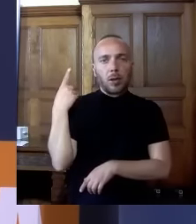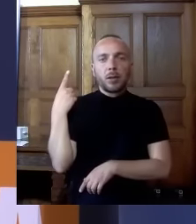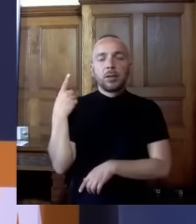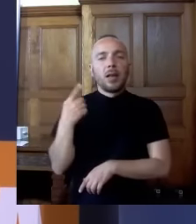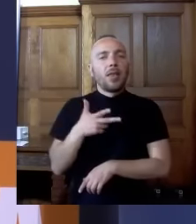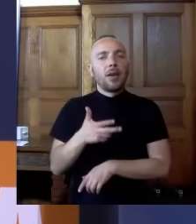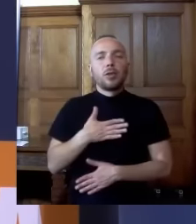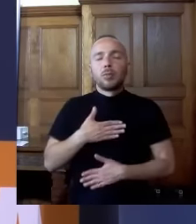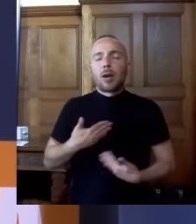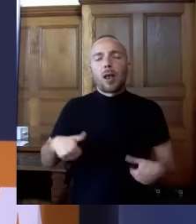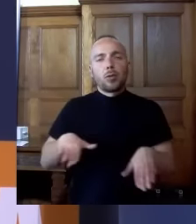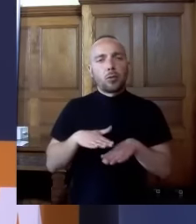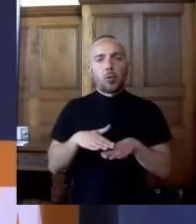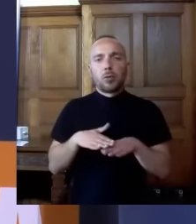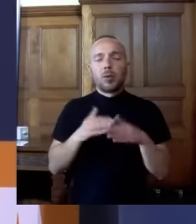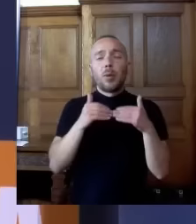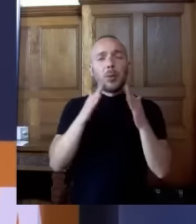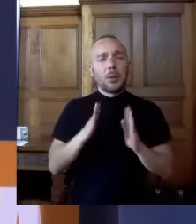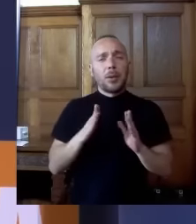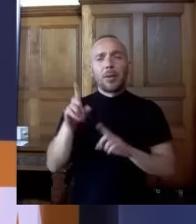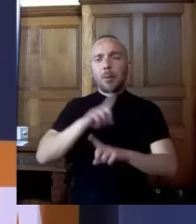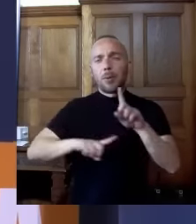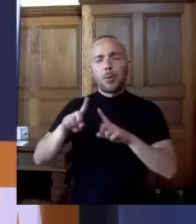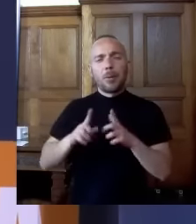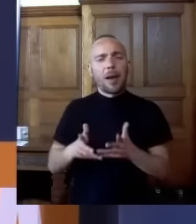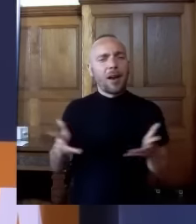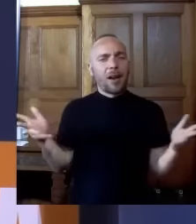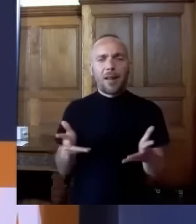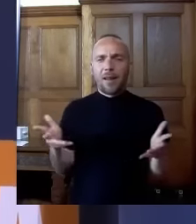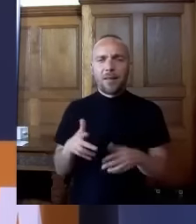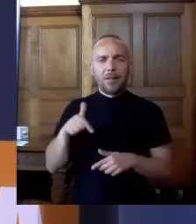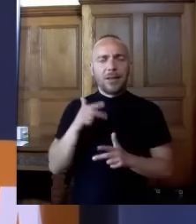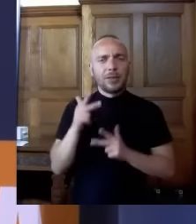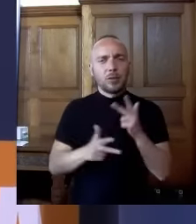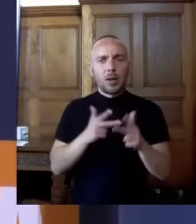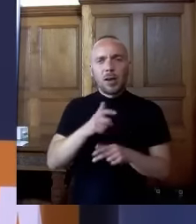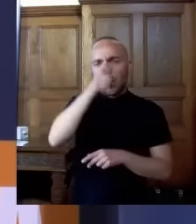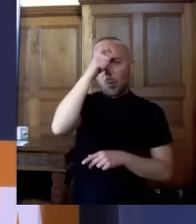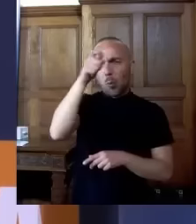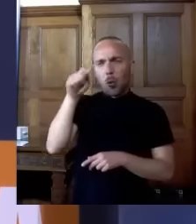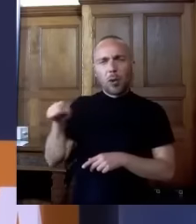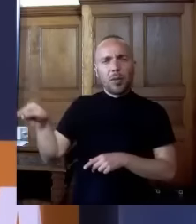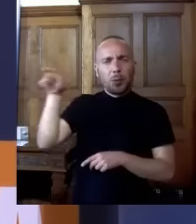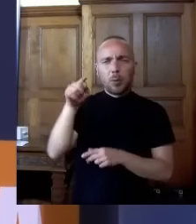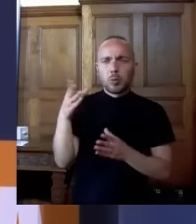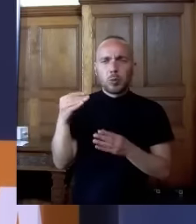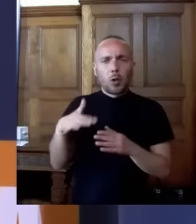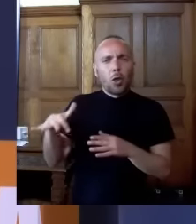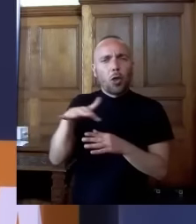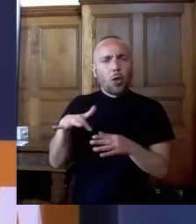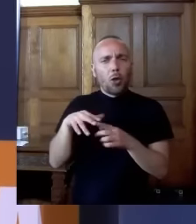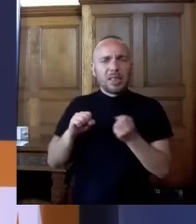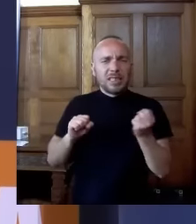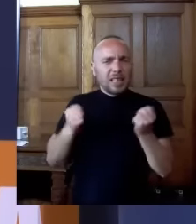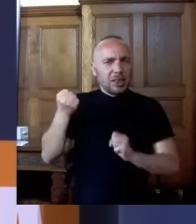nosotras la vivienda es un problema gravísimo en euskadi hay muchísimos municipios con zonas tensionadas